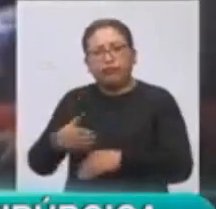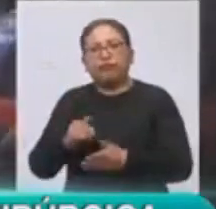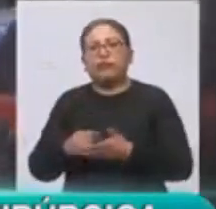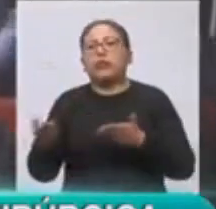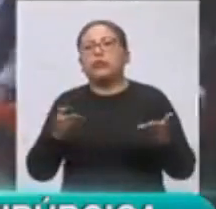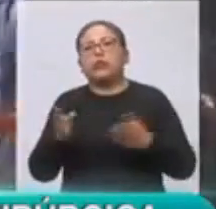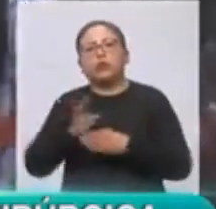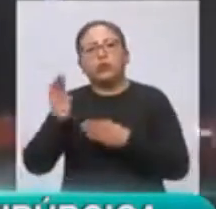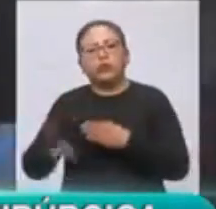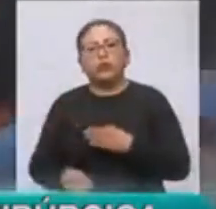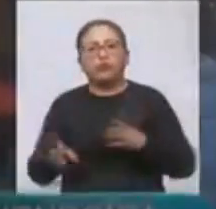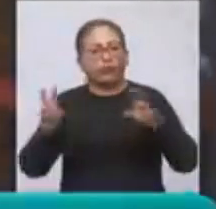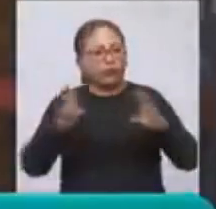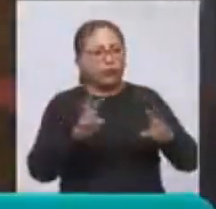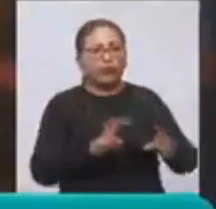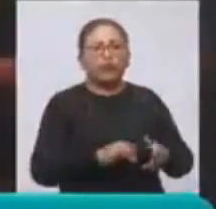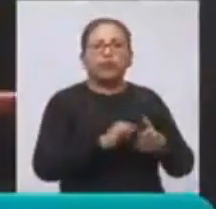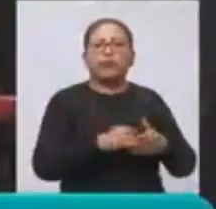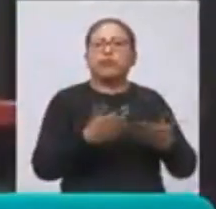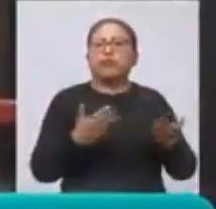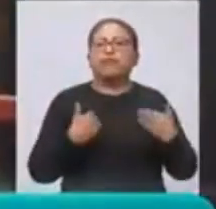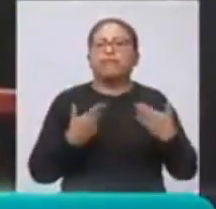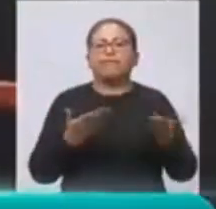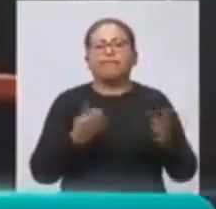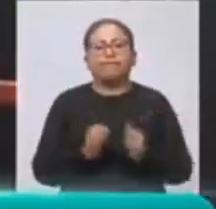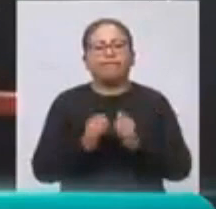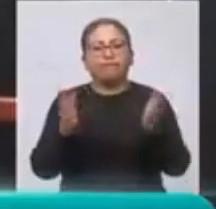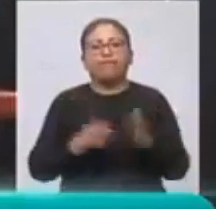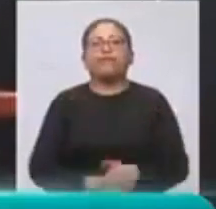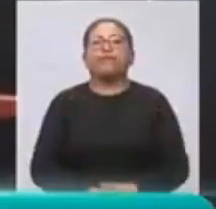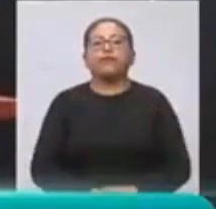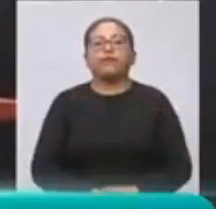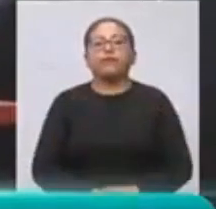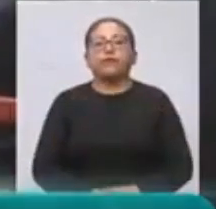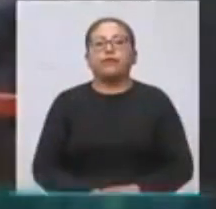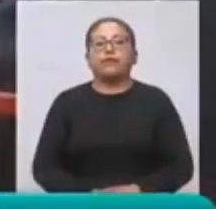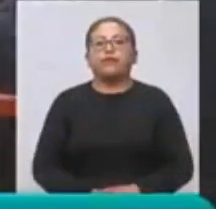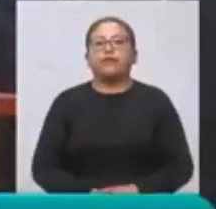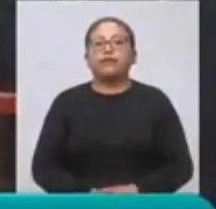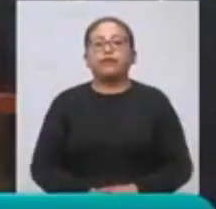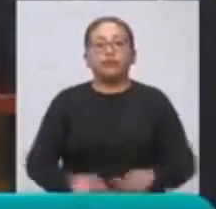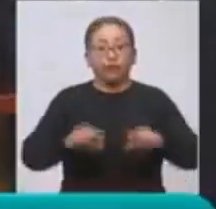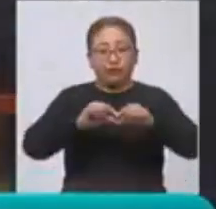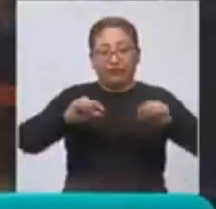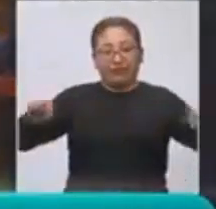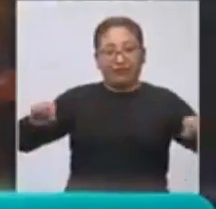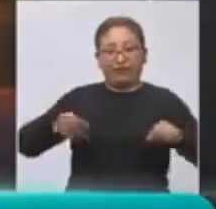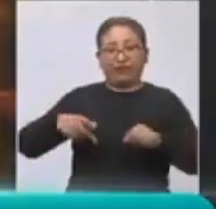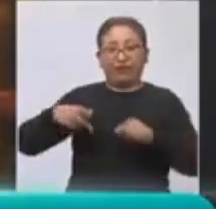servicio complementario diagnóstico y servicios generales. En estos momentos realizan también el corte de